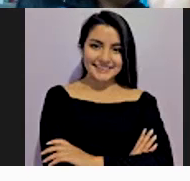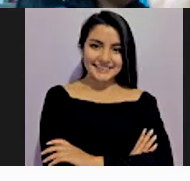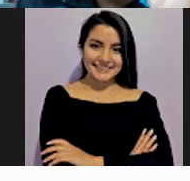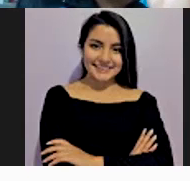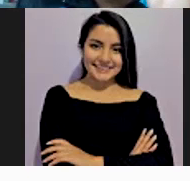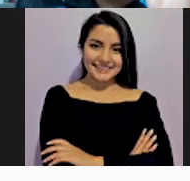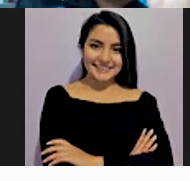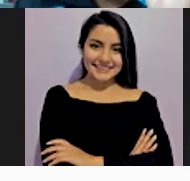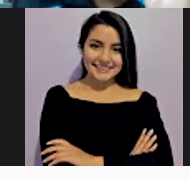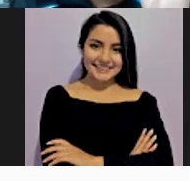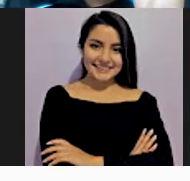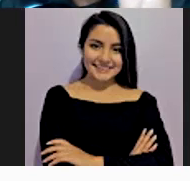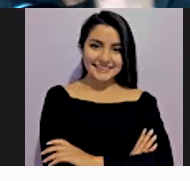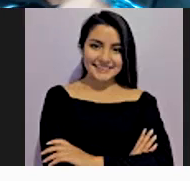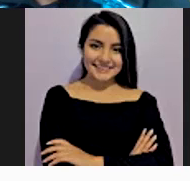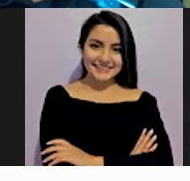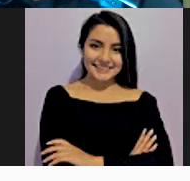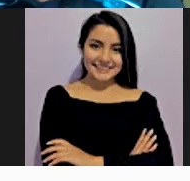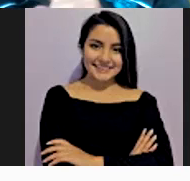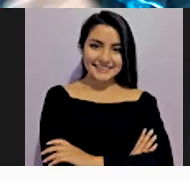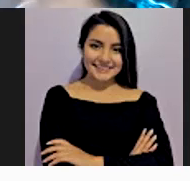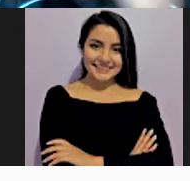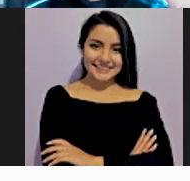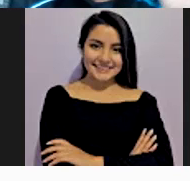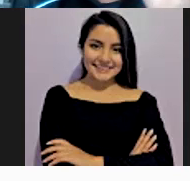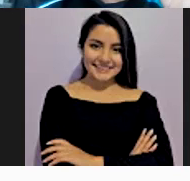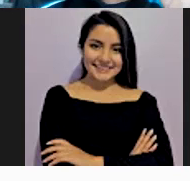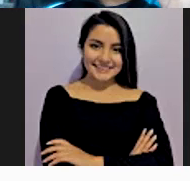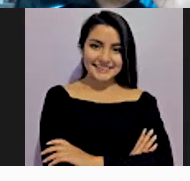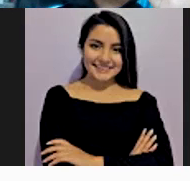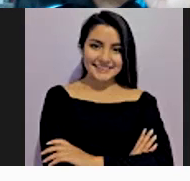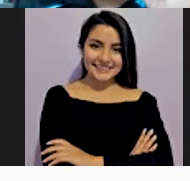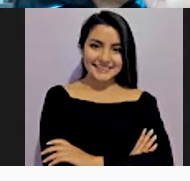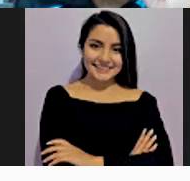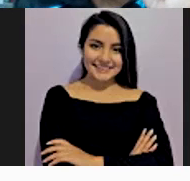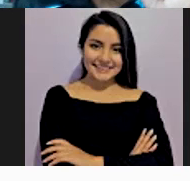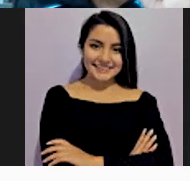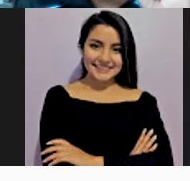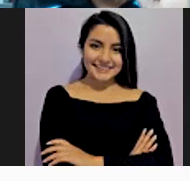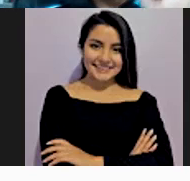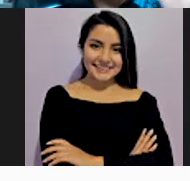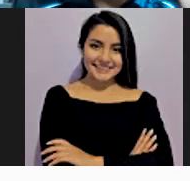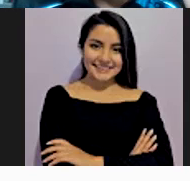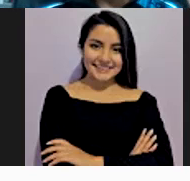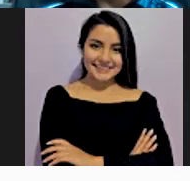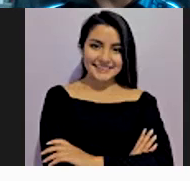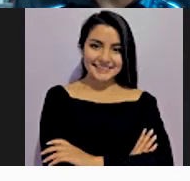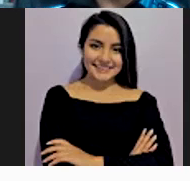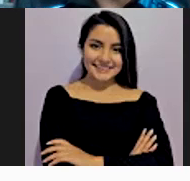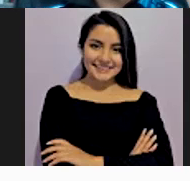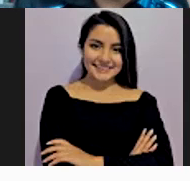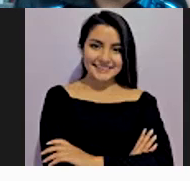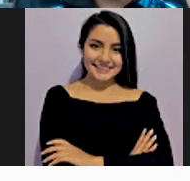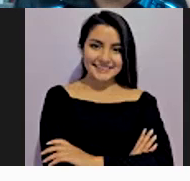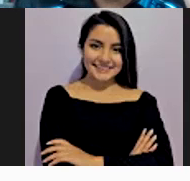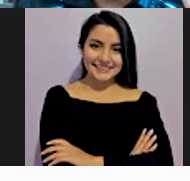trabar, así como se trabó el hijo de Einstein para terminar una ecuación de transporte de sedimentos que